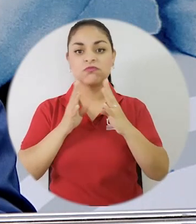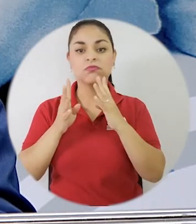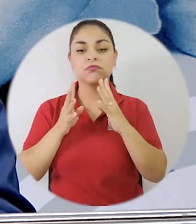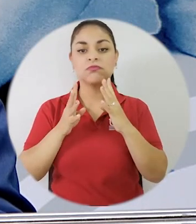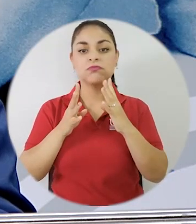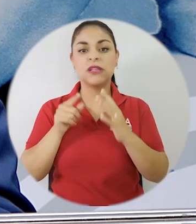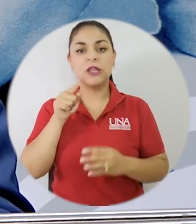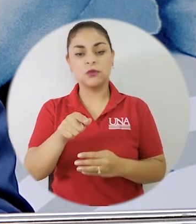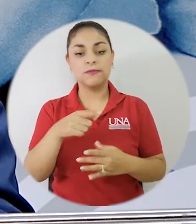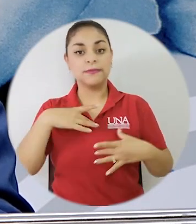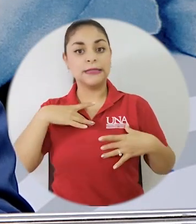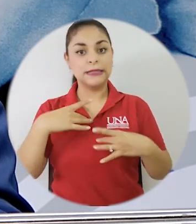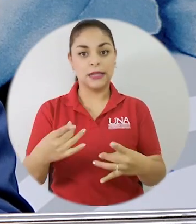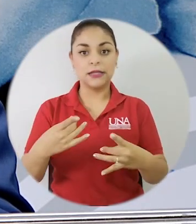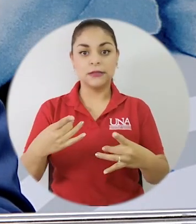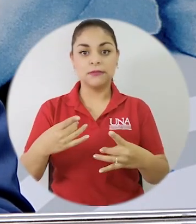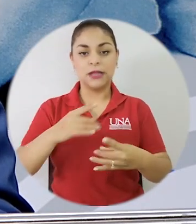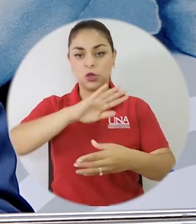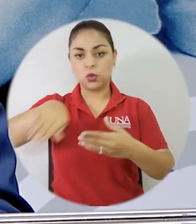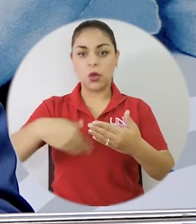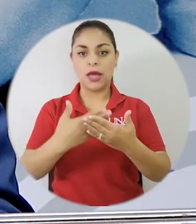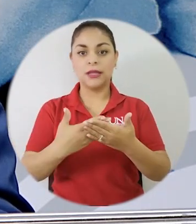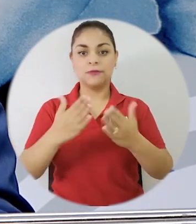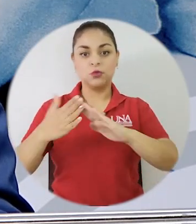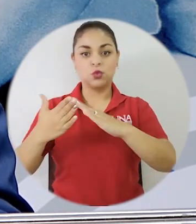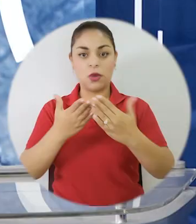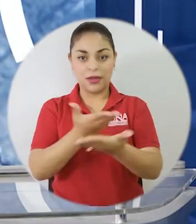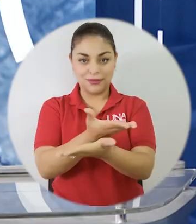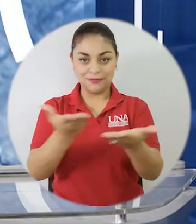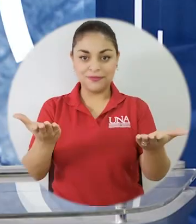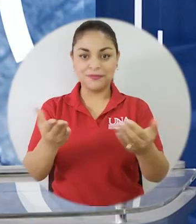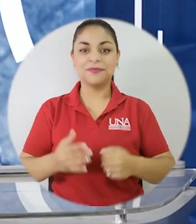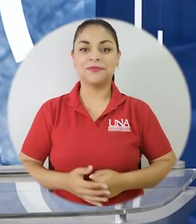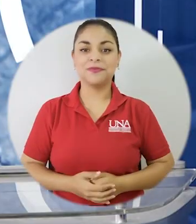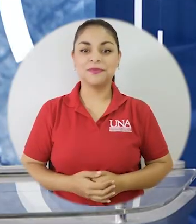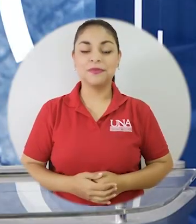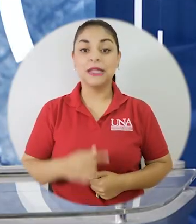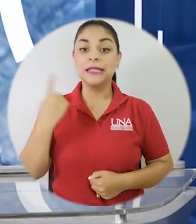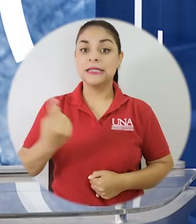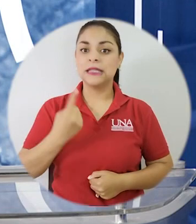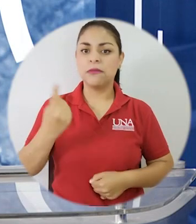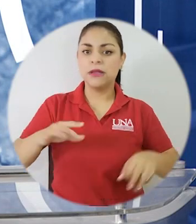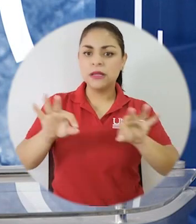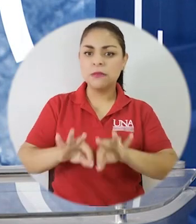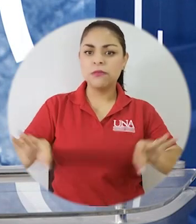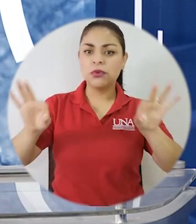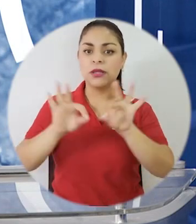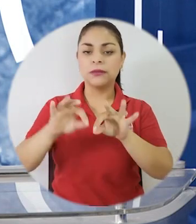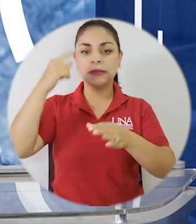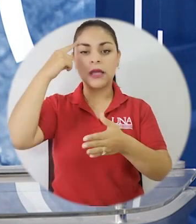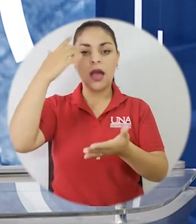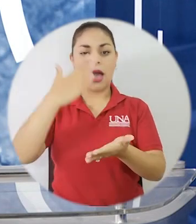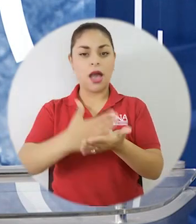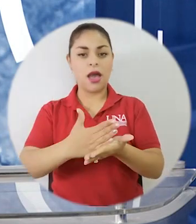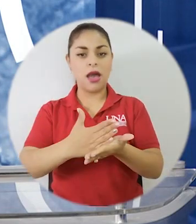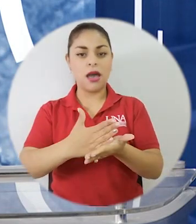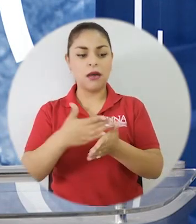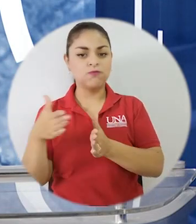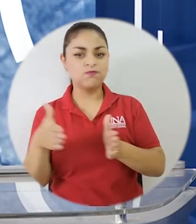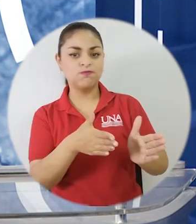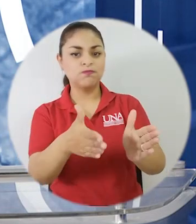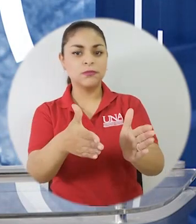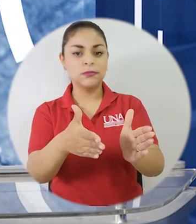sea de interés para toda la ciudadanía. Siempre es importante, ¿verdad?, hacer un alto en el camino y